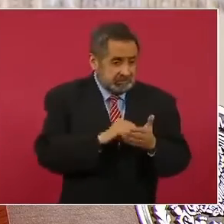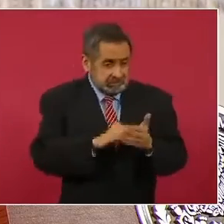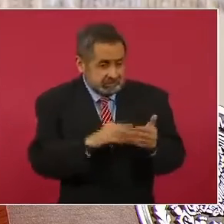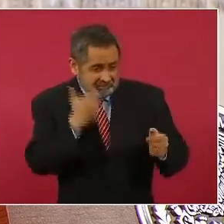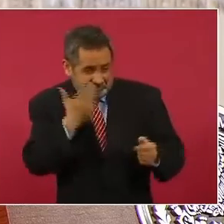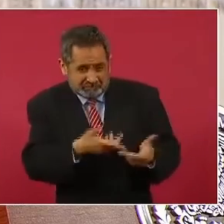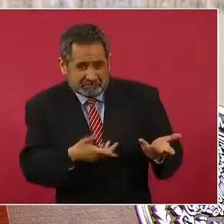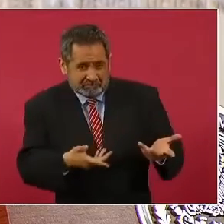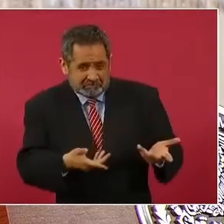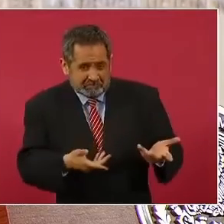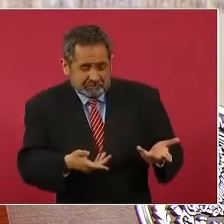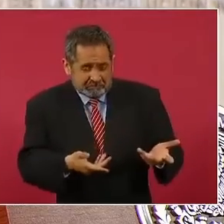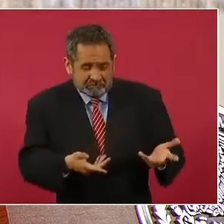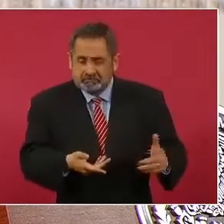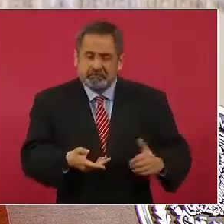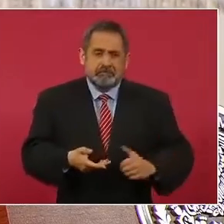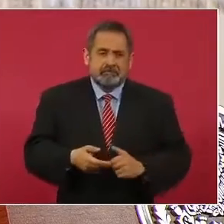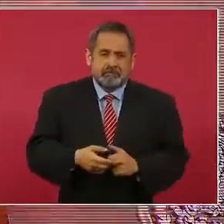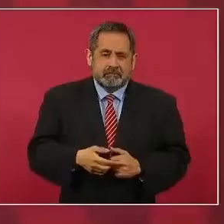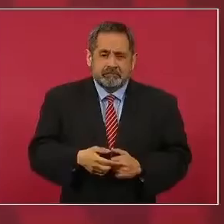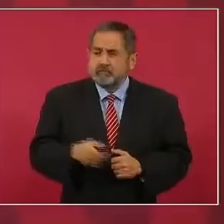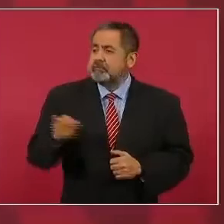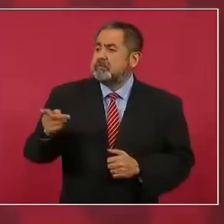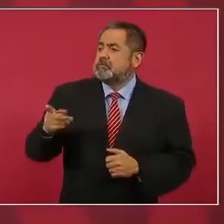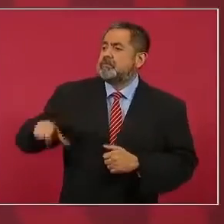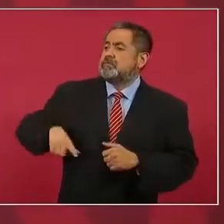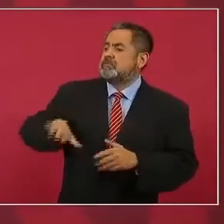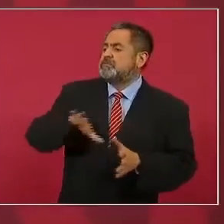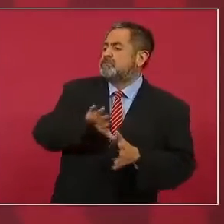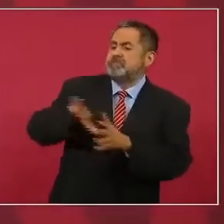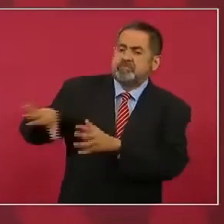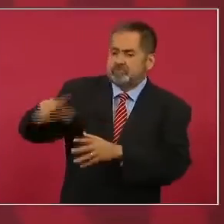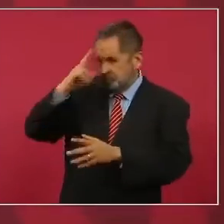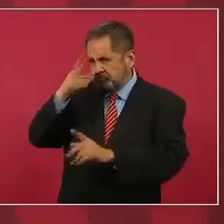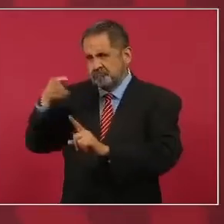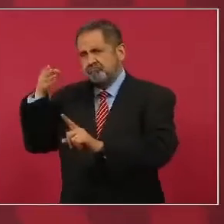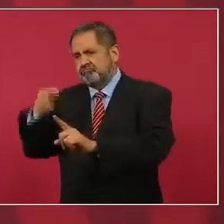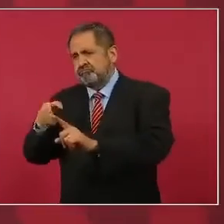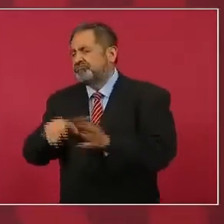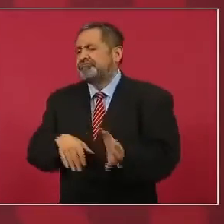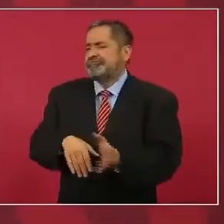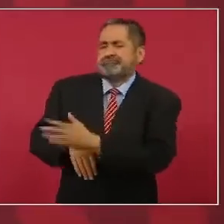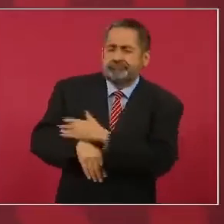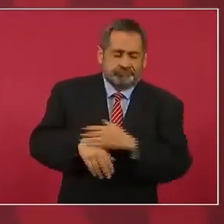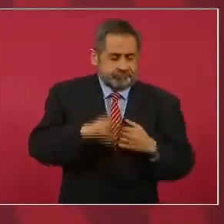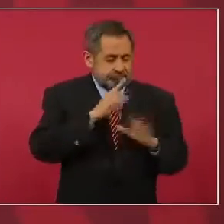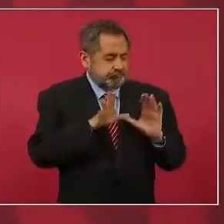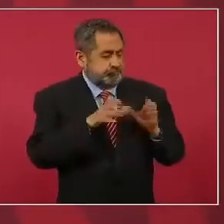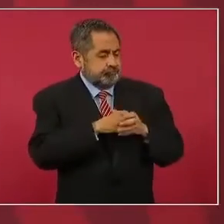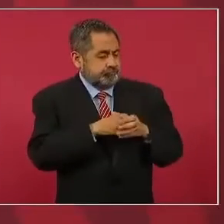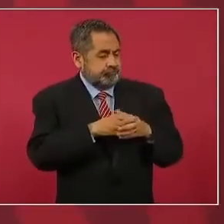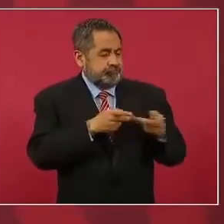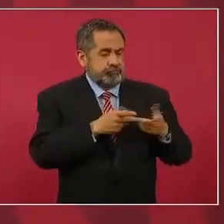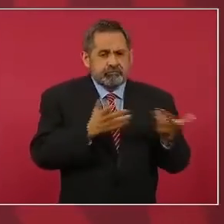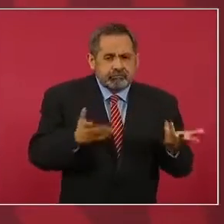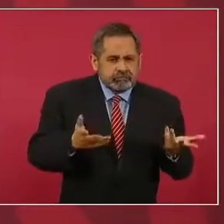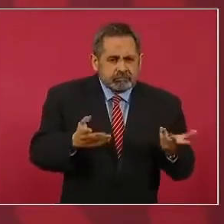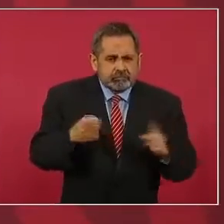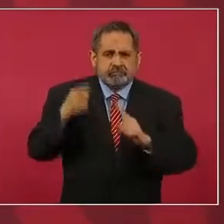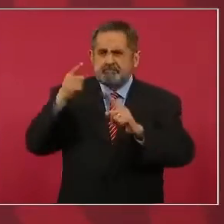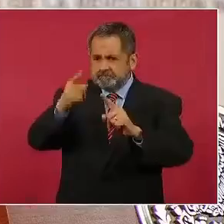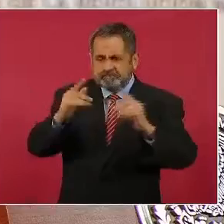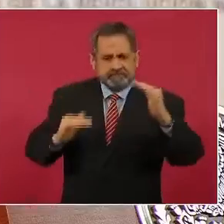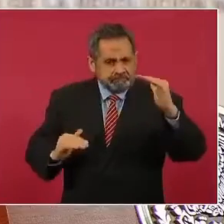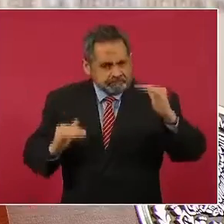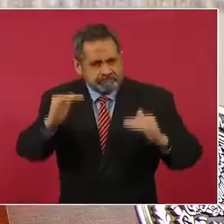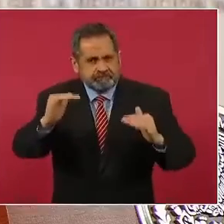la agenda nuestra, la de México, la de combatir la pobreza, la de